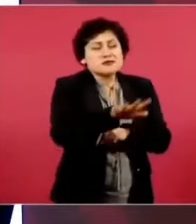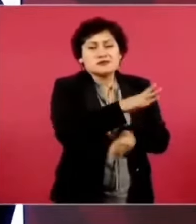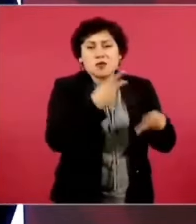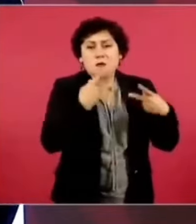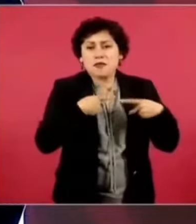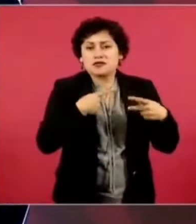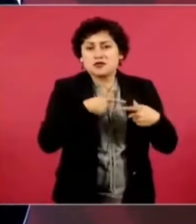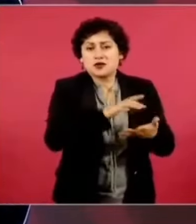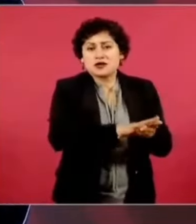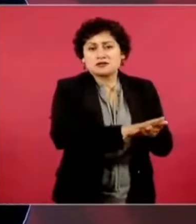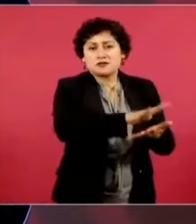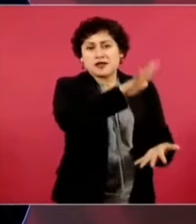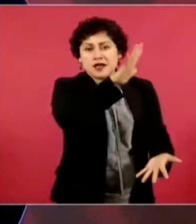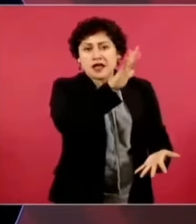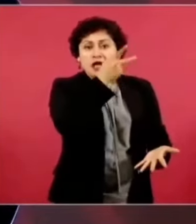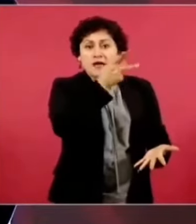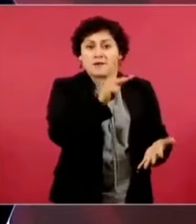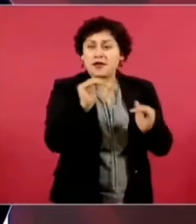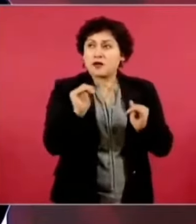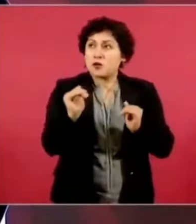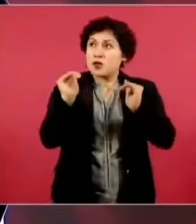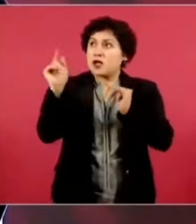pueblo.